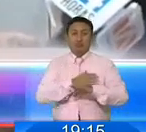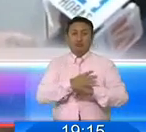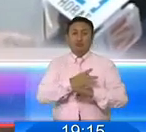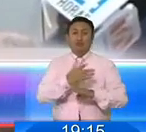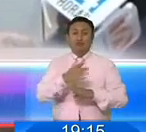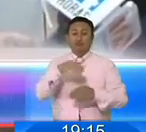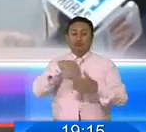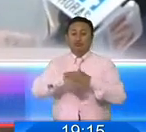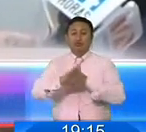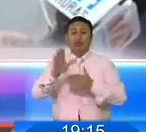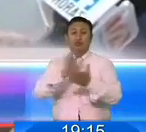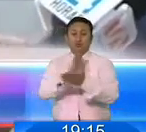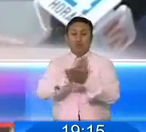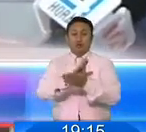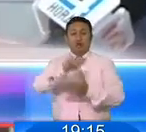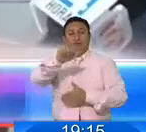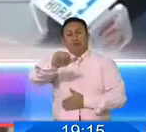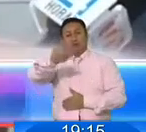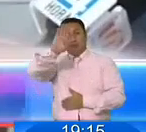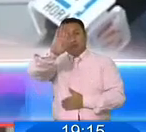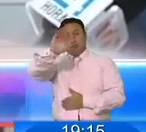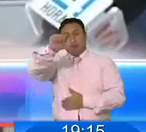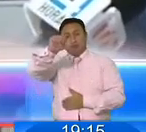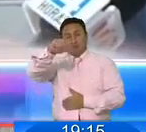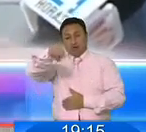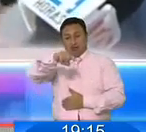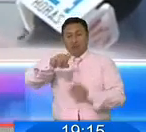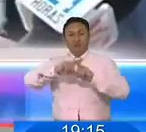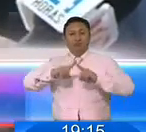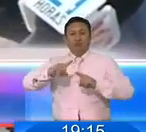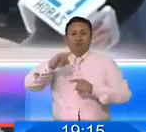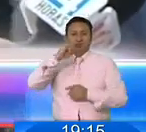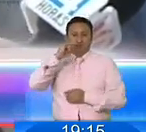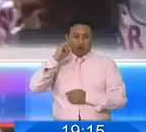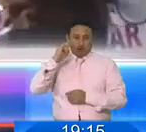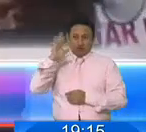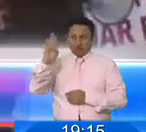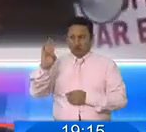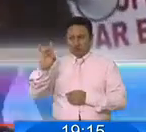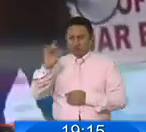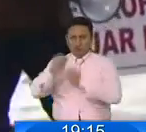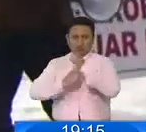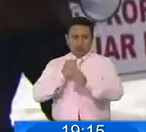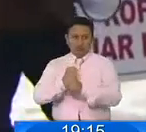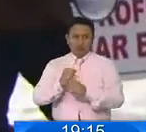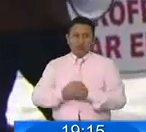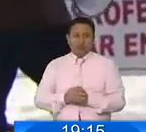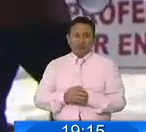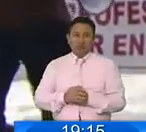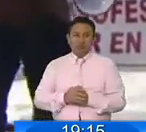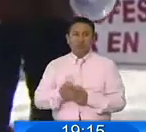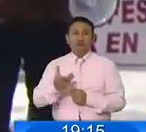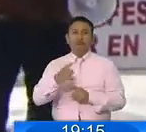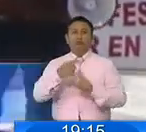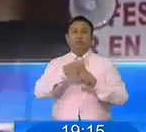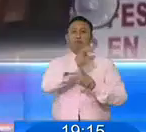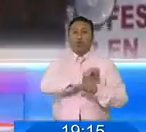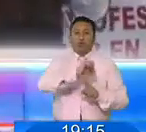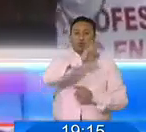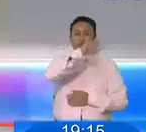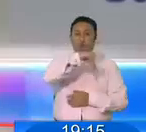la unidad educativa réplica guerra van hacia varios infantes entre 7 y 8 años de edad el caso se registró en octubre del